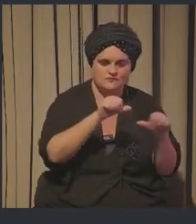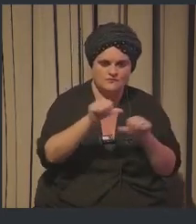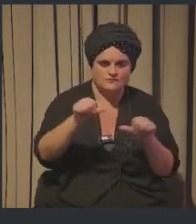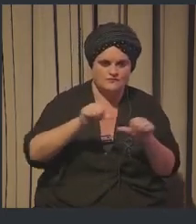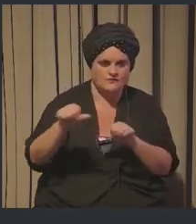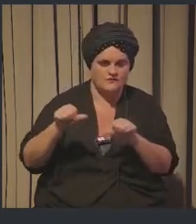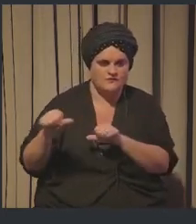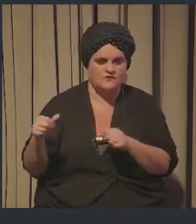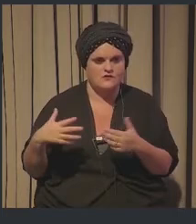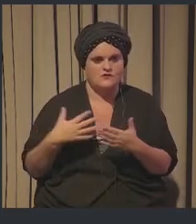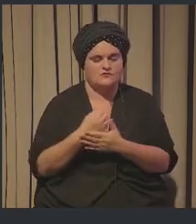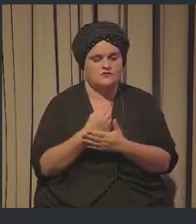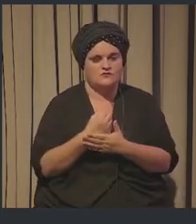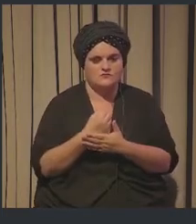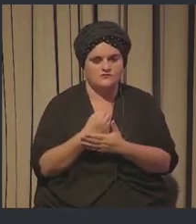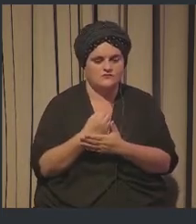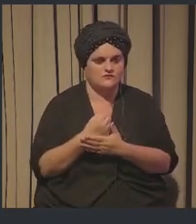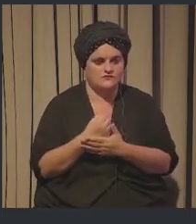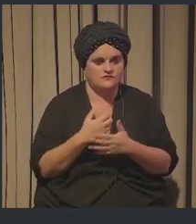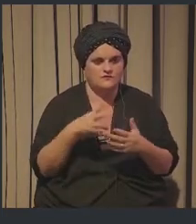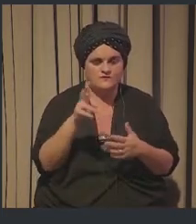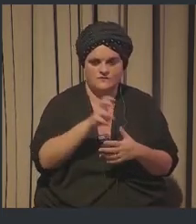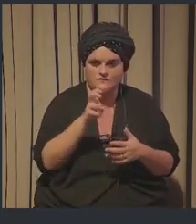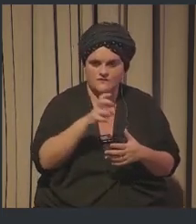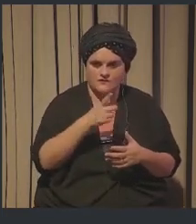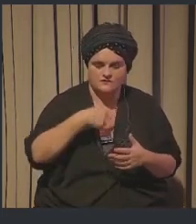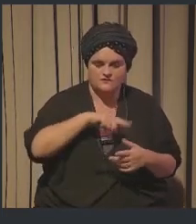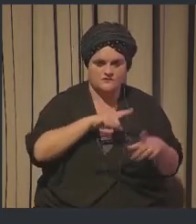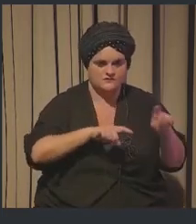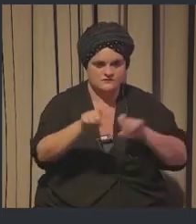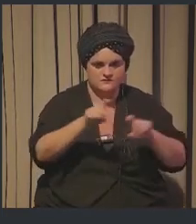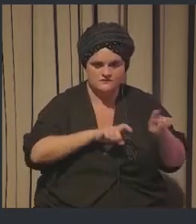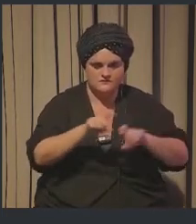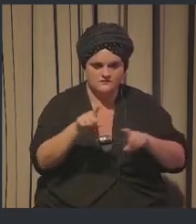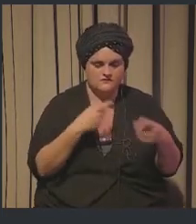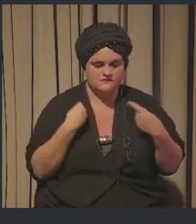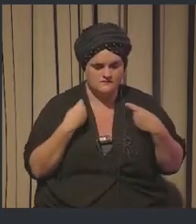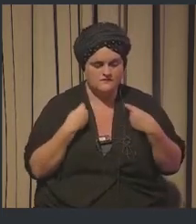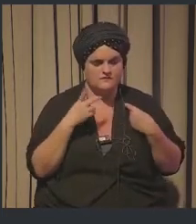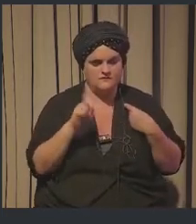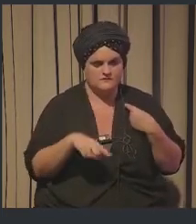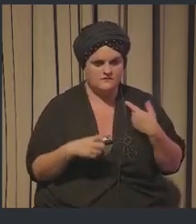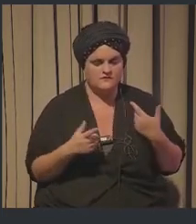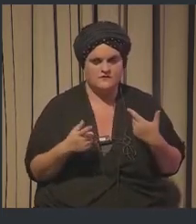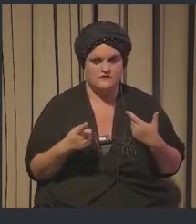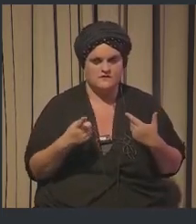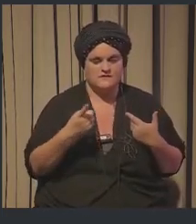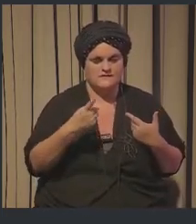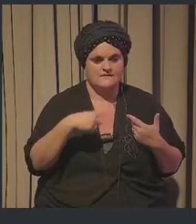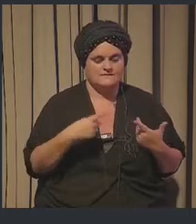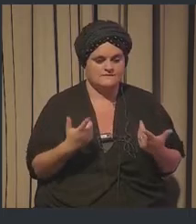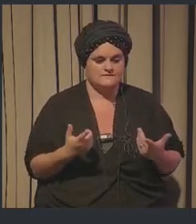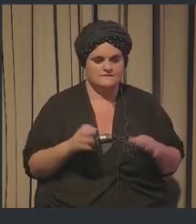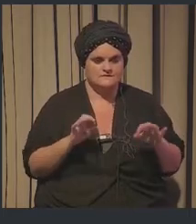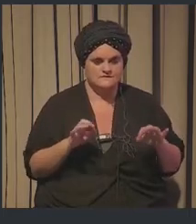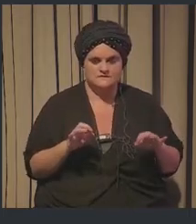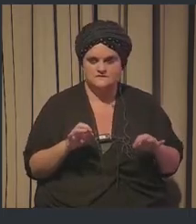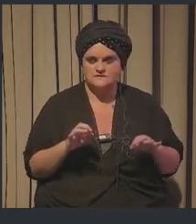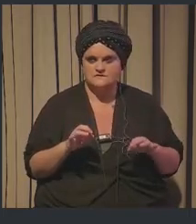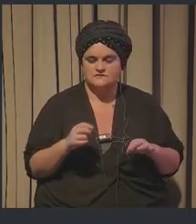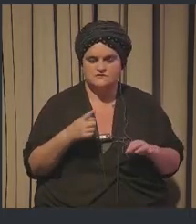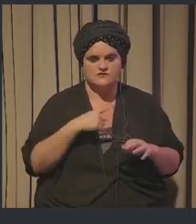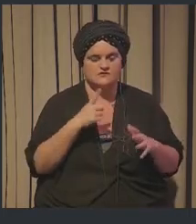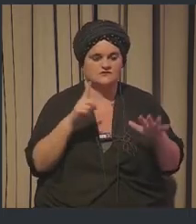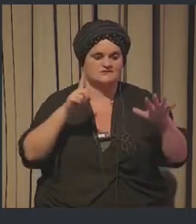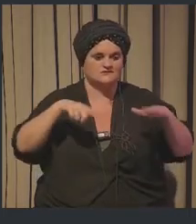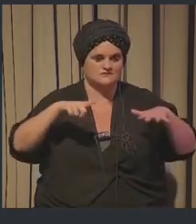Todo discurre a la vez, todo está operativo en nuestra toma de decisiones y en nuestras vidas. Y esto fue una realización. Yo estuve enseñando esto durante